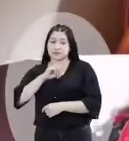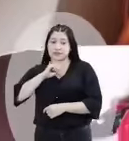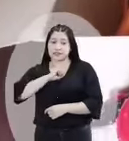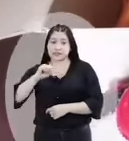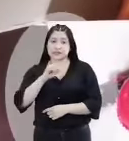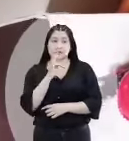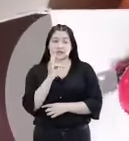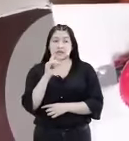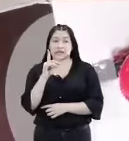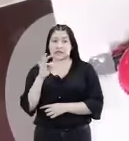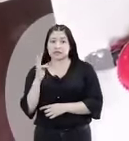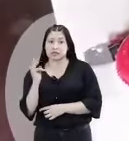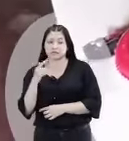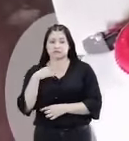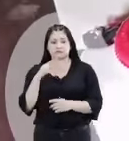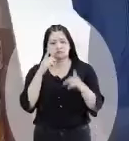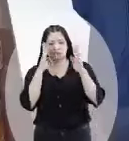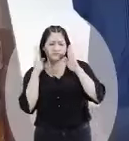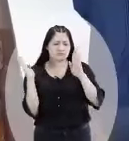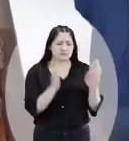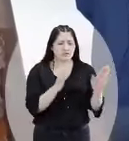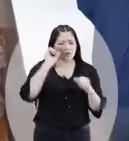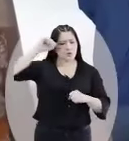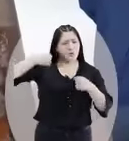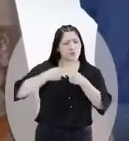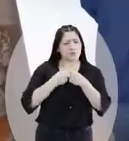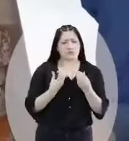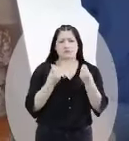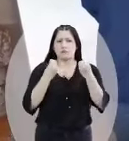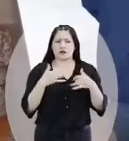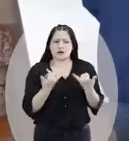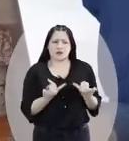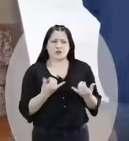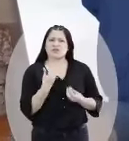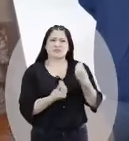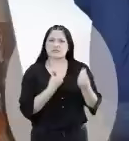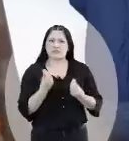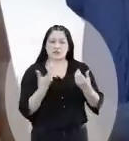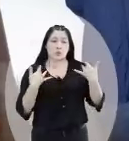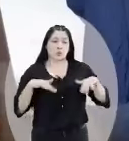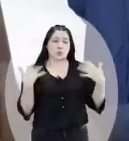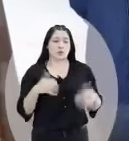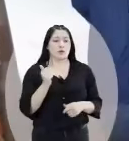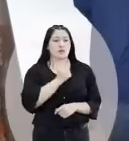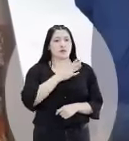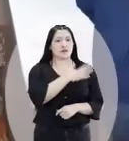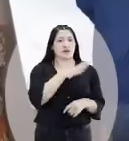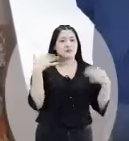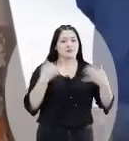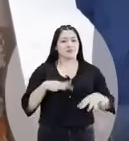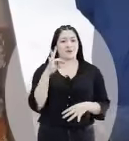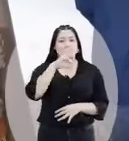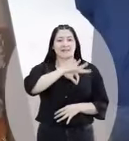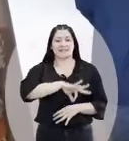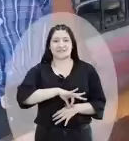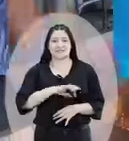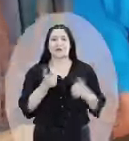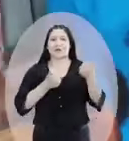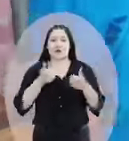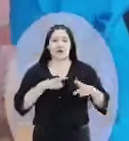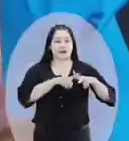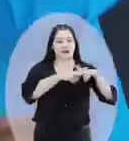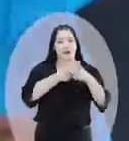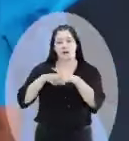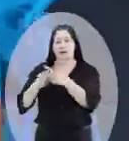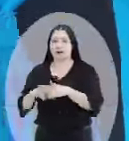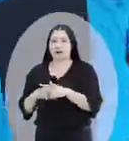Internacional PDT, quienes en esta oportunidad nos han beneficiado con el suministro de